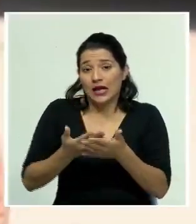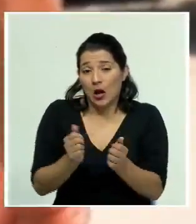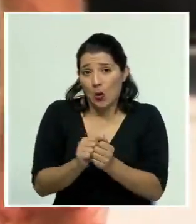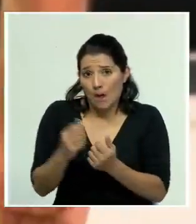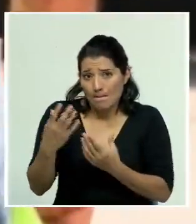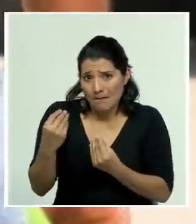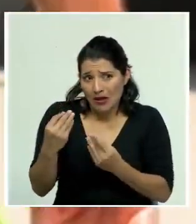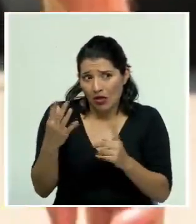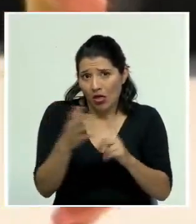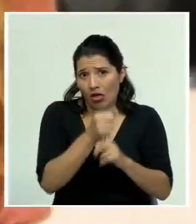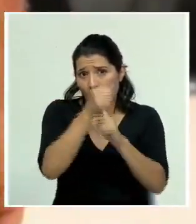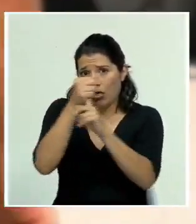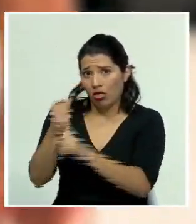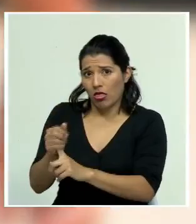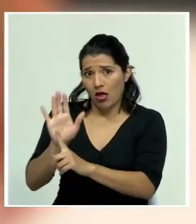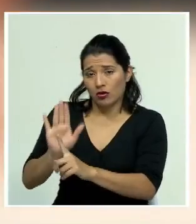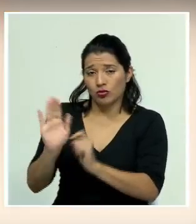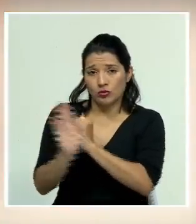deportados.